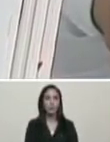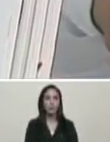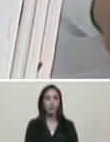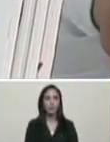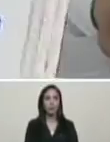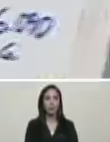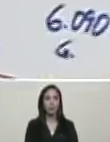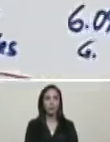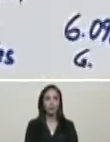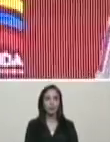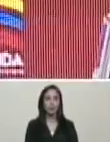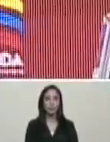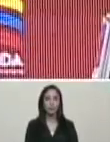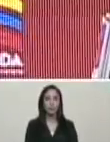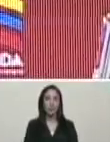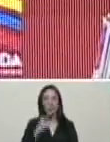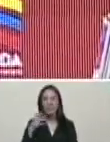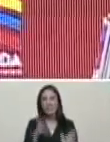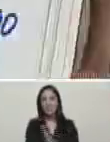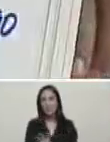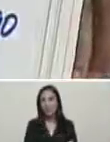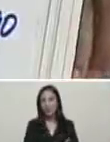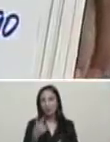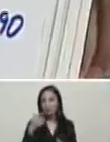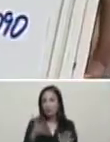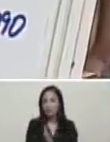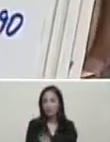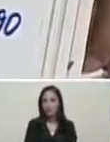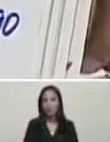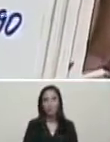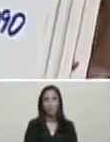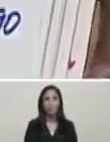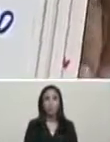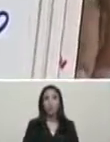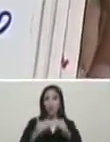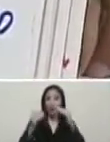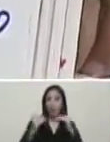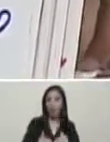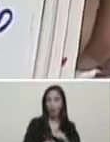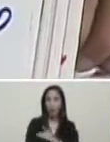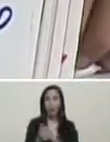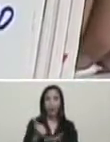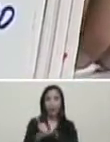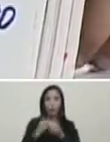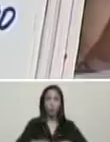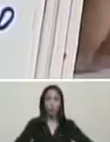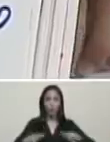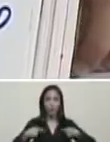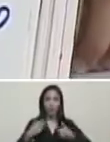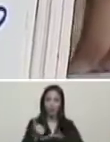Eso significa, en los datos que tenemos aquí abajo de la falsa ayuda humanitaria,